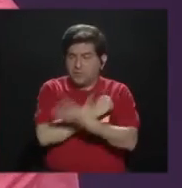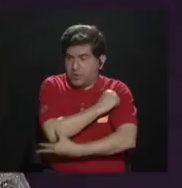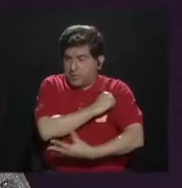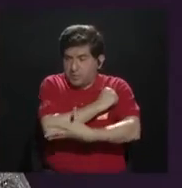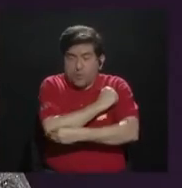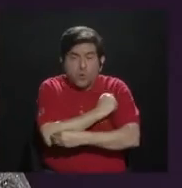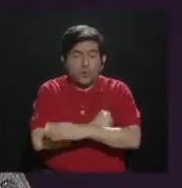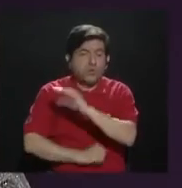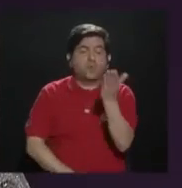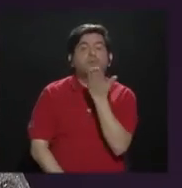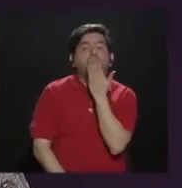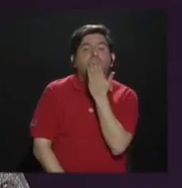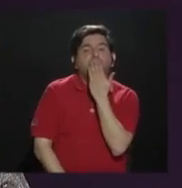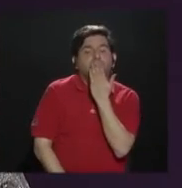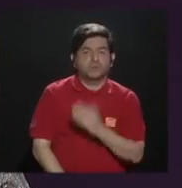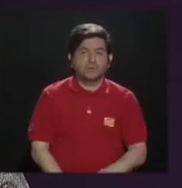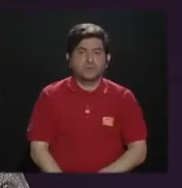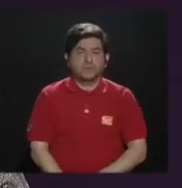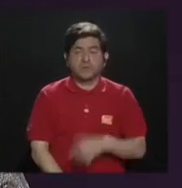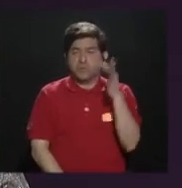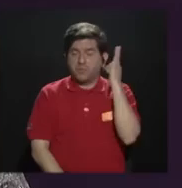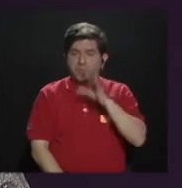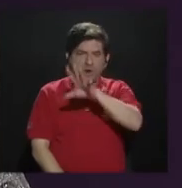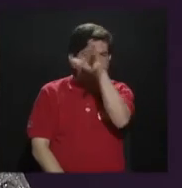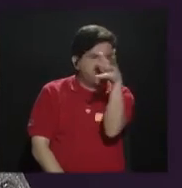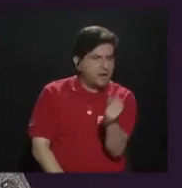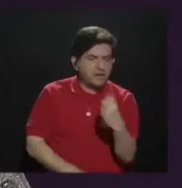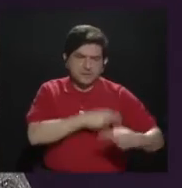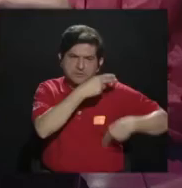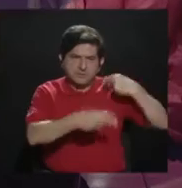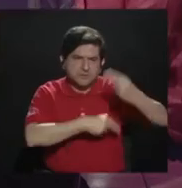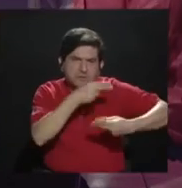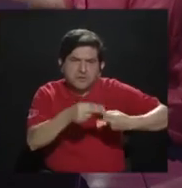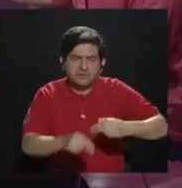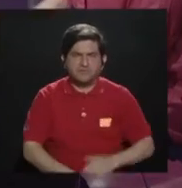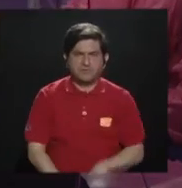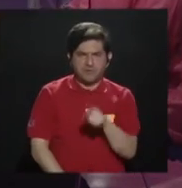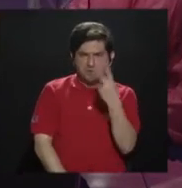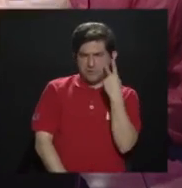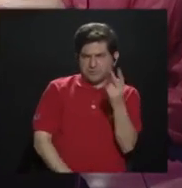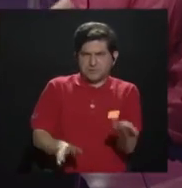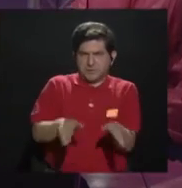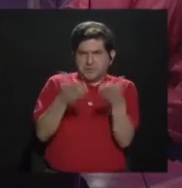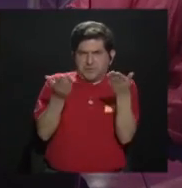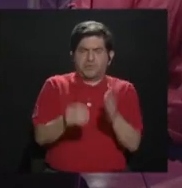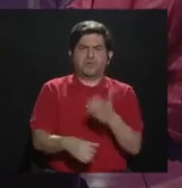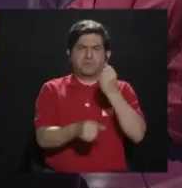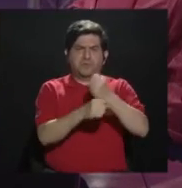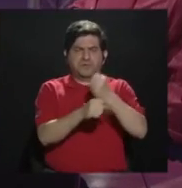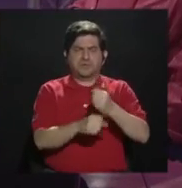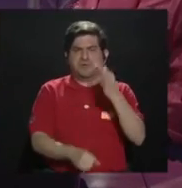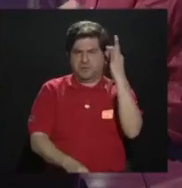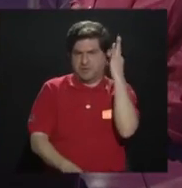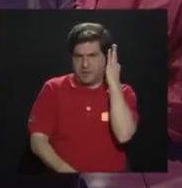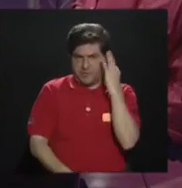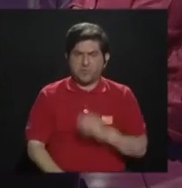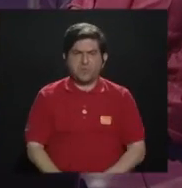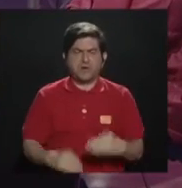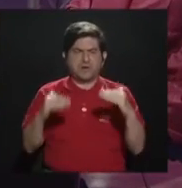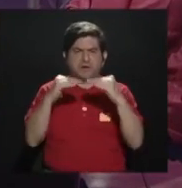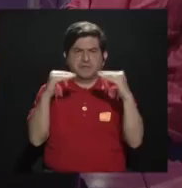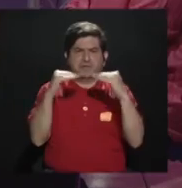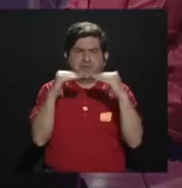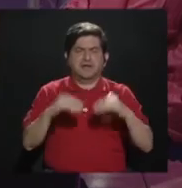de las mujeres indígenas, de las mujeres afrodescendientes. ¿Cómo lo ves vos que trabajás sobre todo con mujeres en el nivel